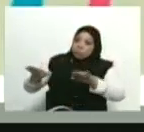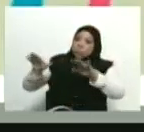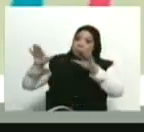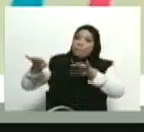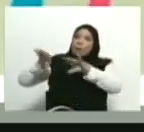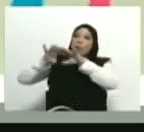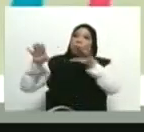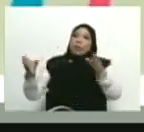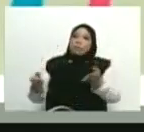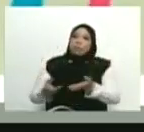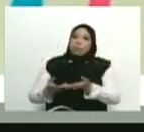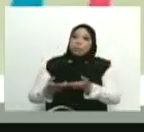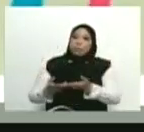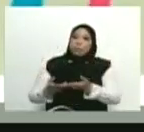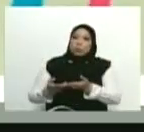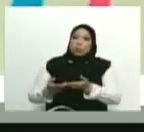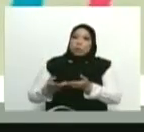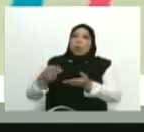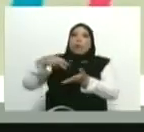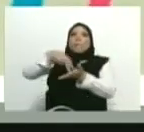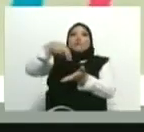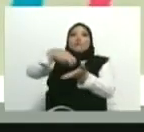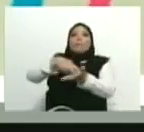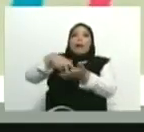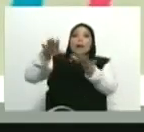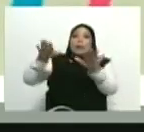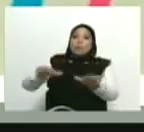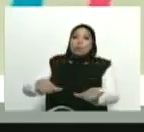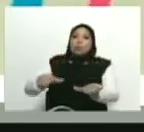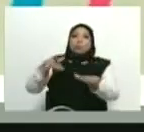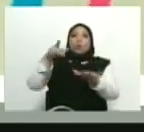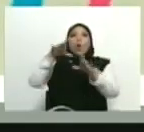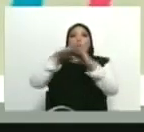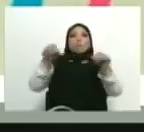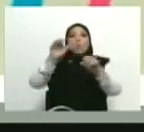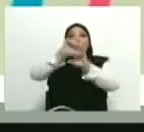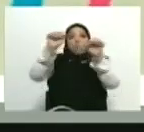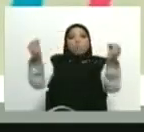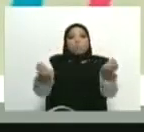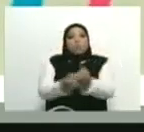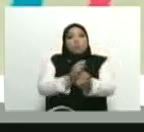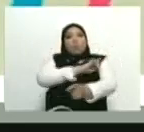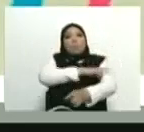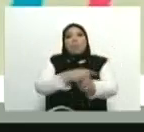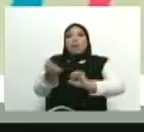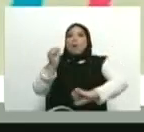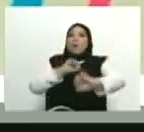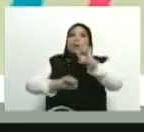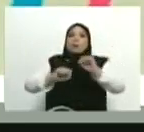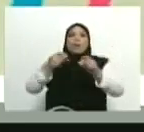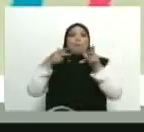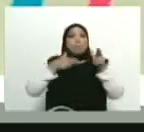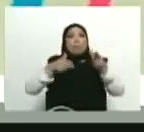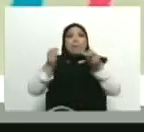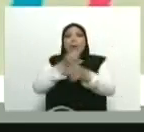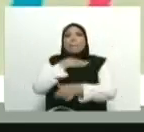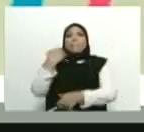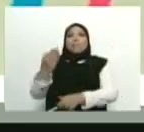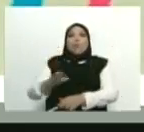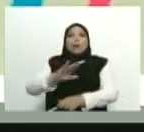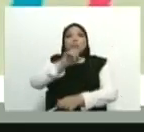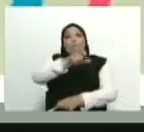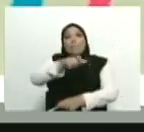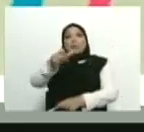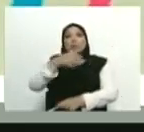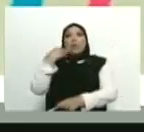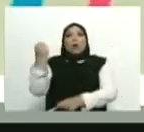una sola voz de los pueblos valientes del mundo, para decir basta ya de la masacre contra el pueblo palestino. Y